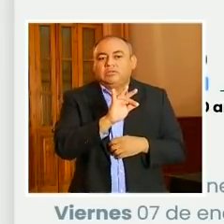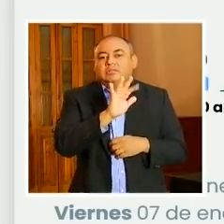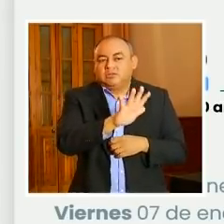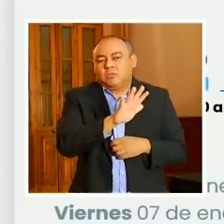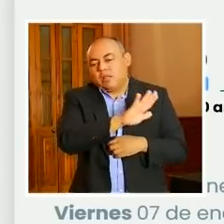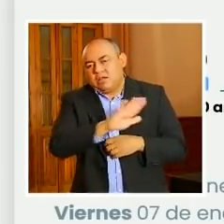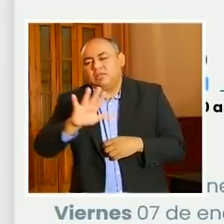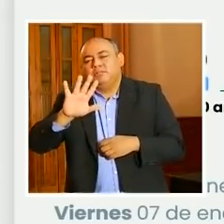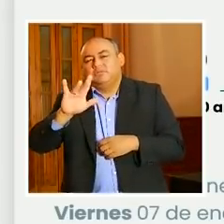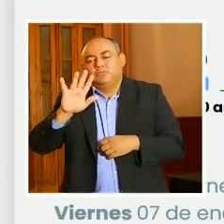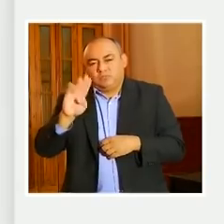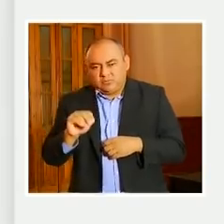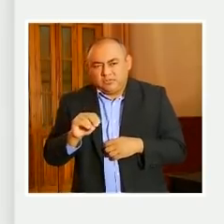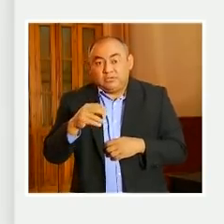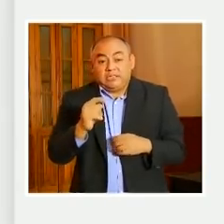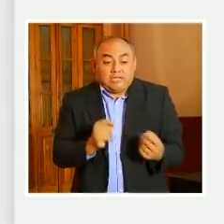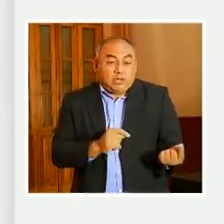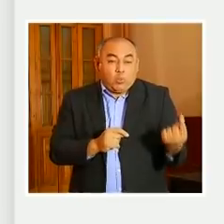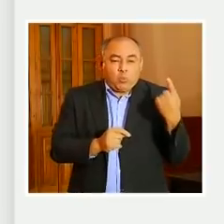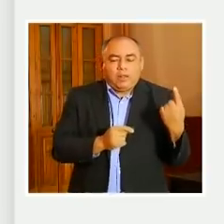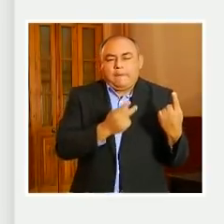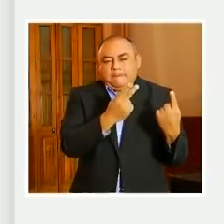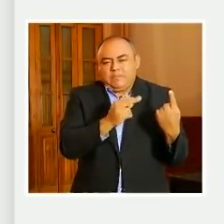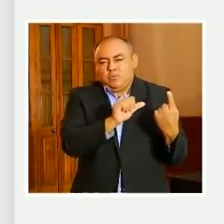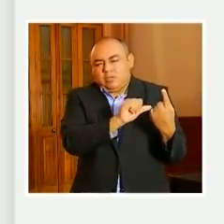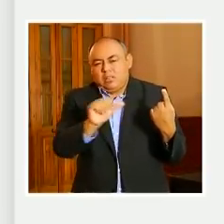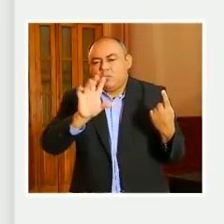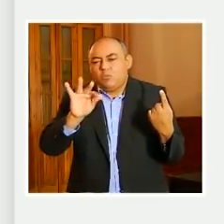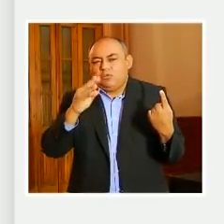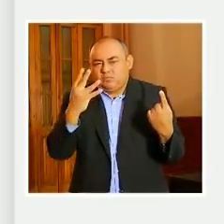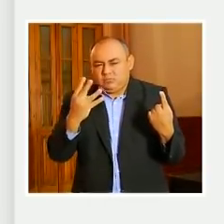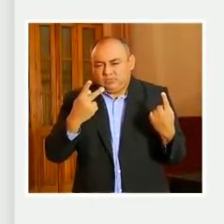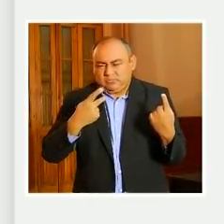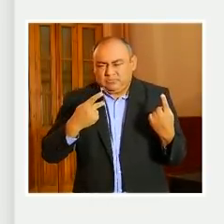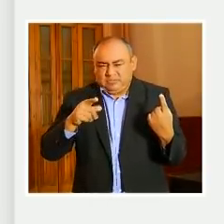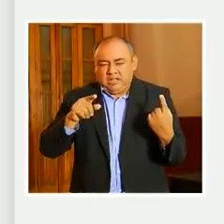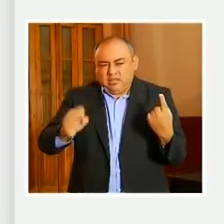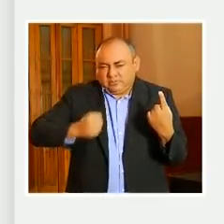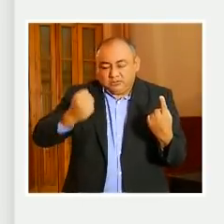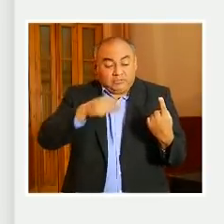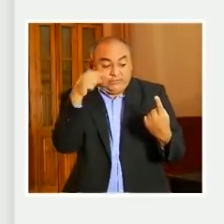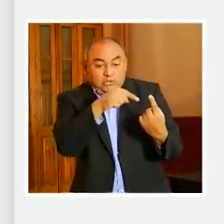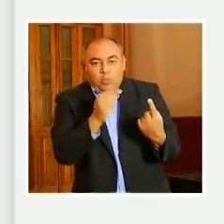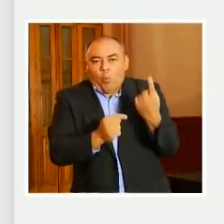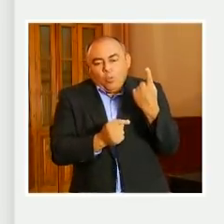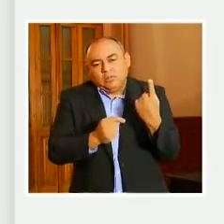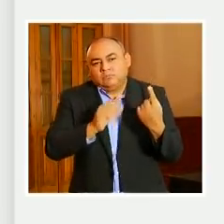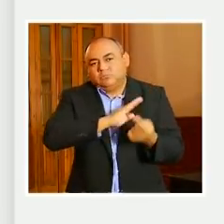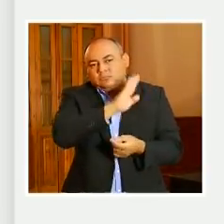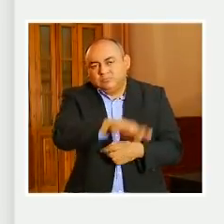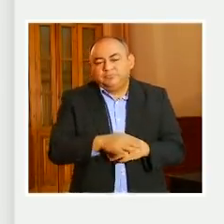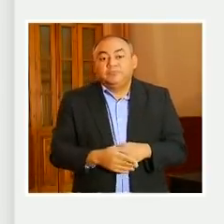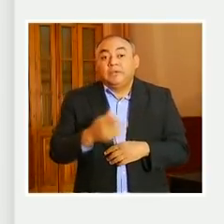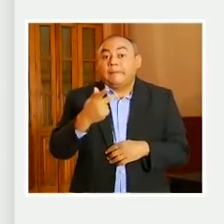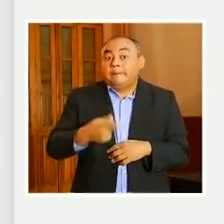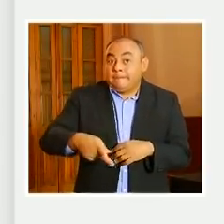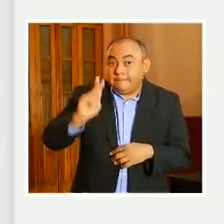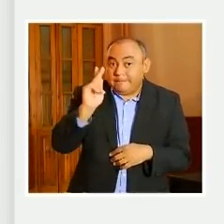de 25 a 44, y seguimos sin tener defunciones en